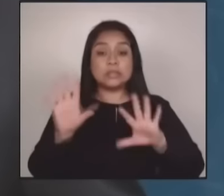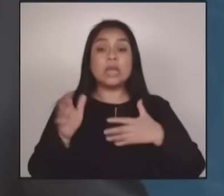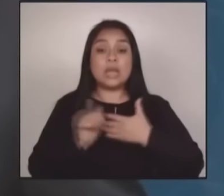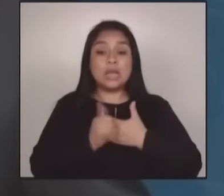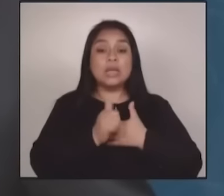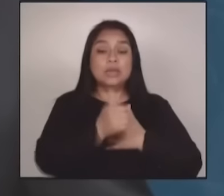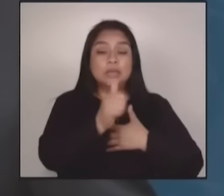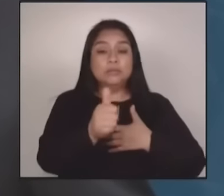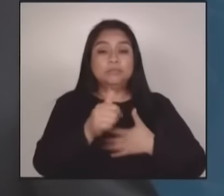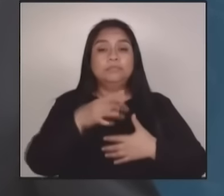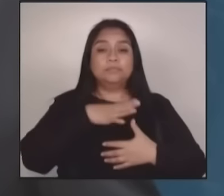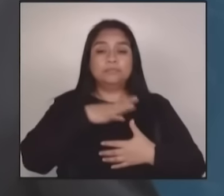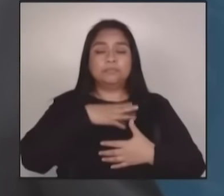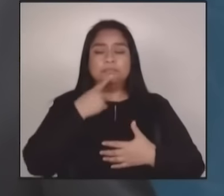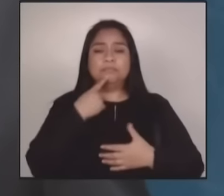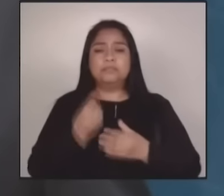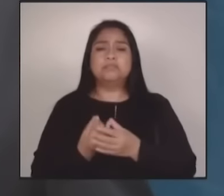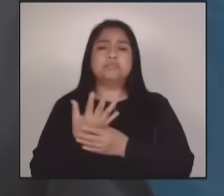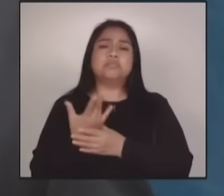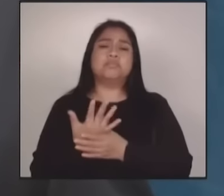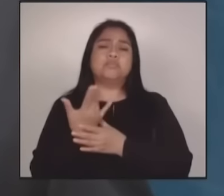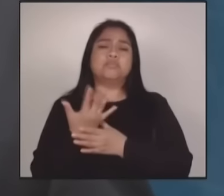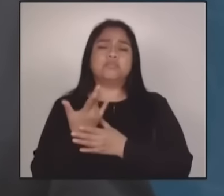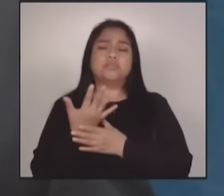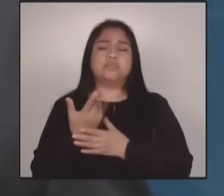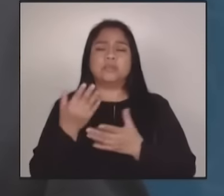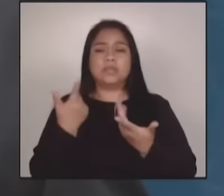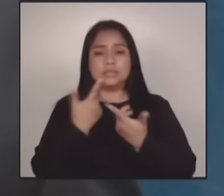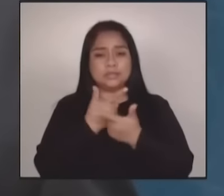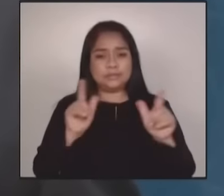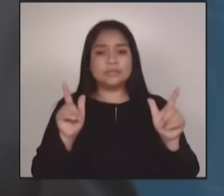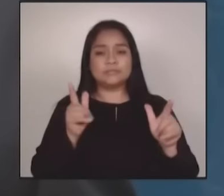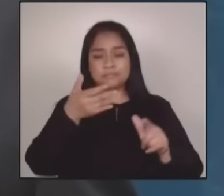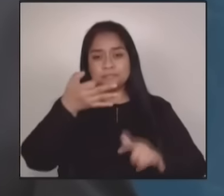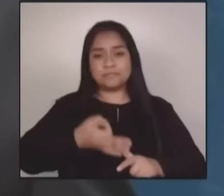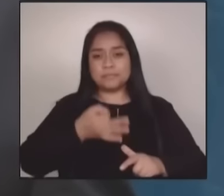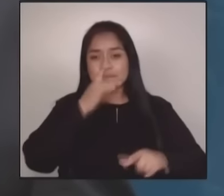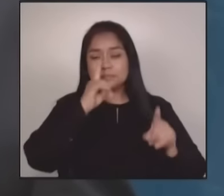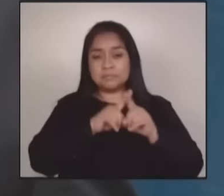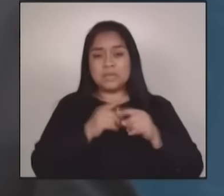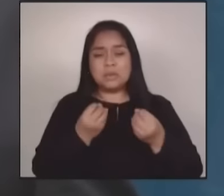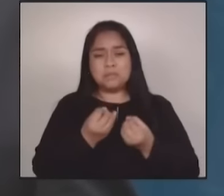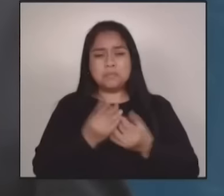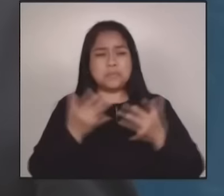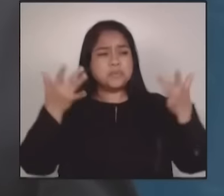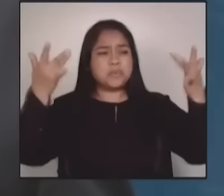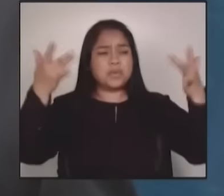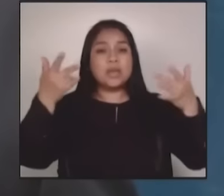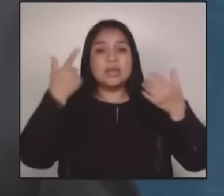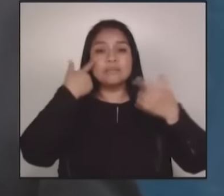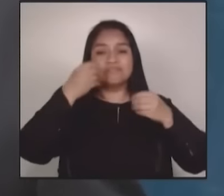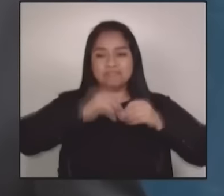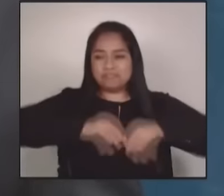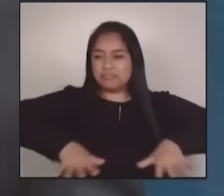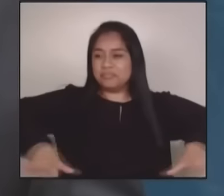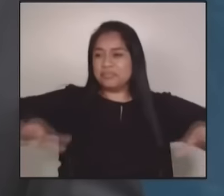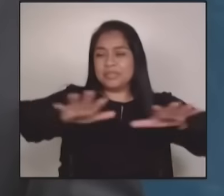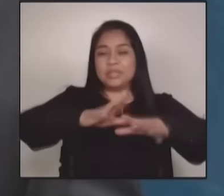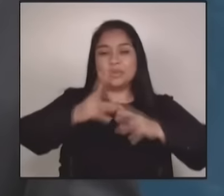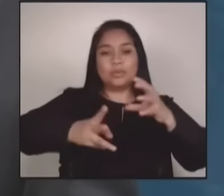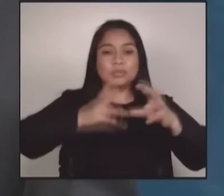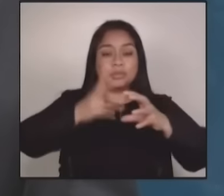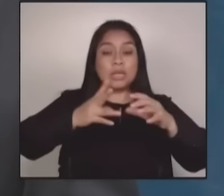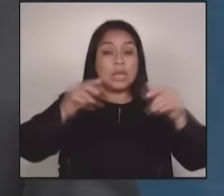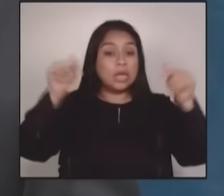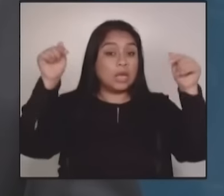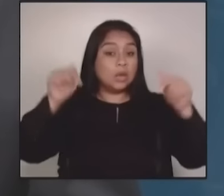la antorcha de dignidad y libertad, cuyo resplandor ha iluminado a todo el mundo. Esta